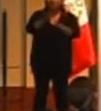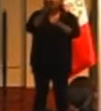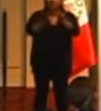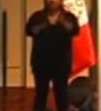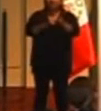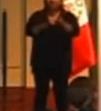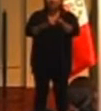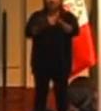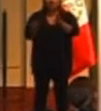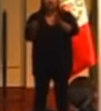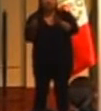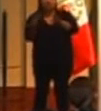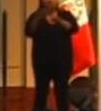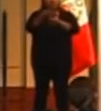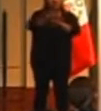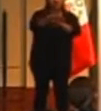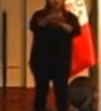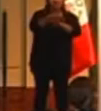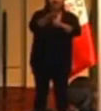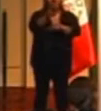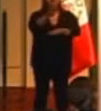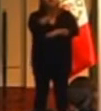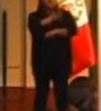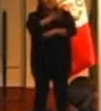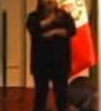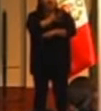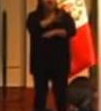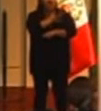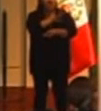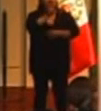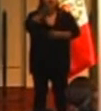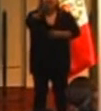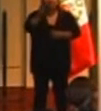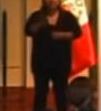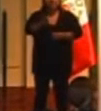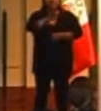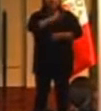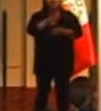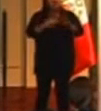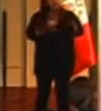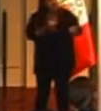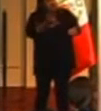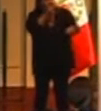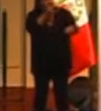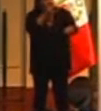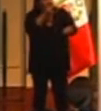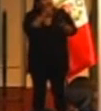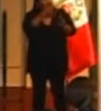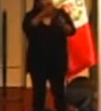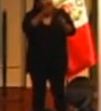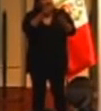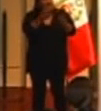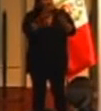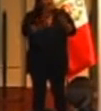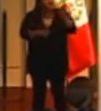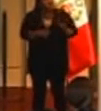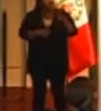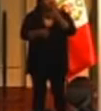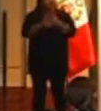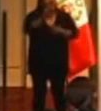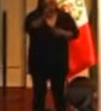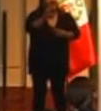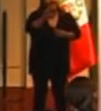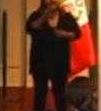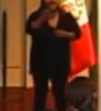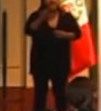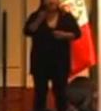vaya a la fiscalía y que la fiscalía haga una calificación muy rápida si hay delito o no.